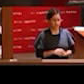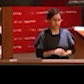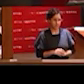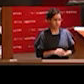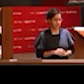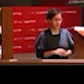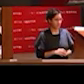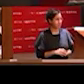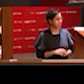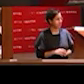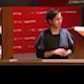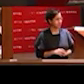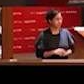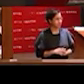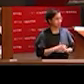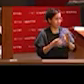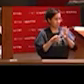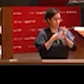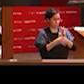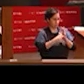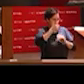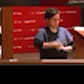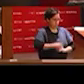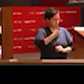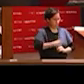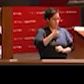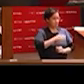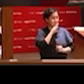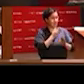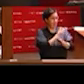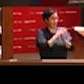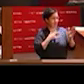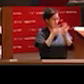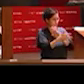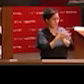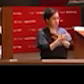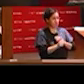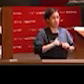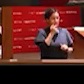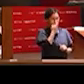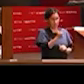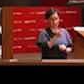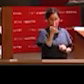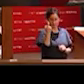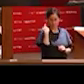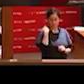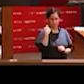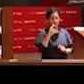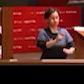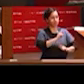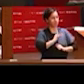orgánica como la calidad es muy importante como ya os he comentado antes el año pasado nos